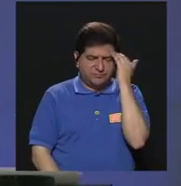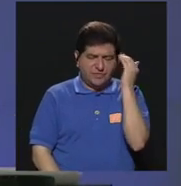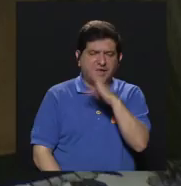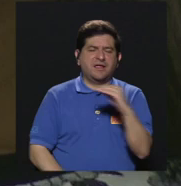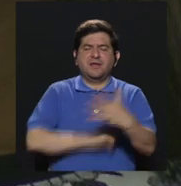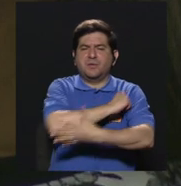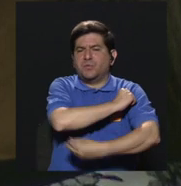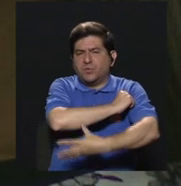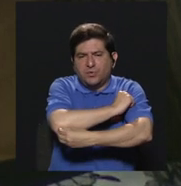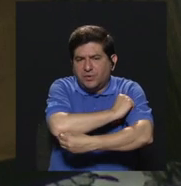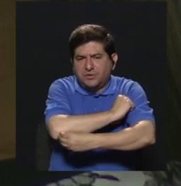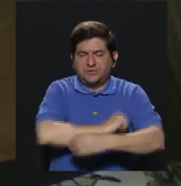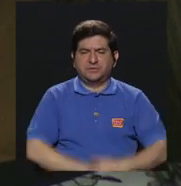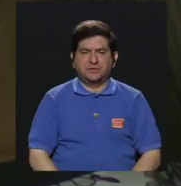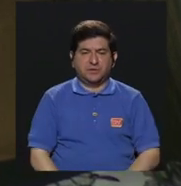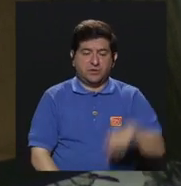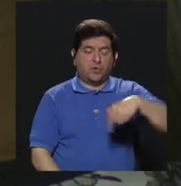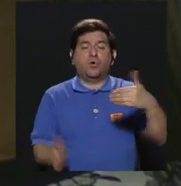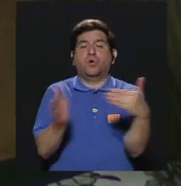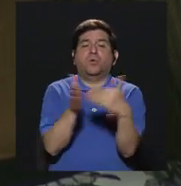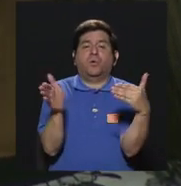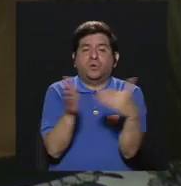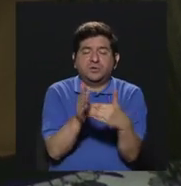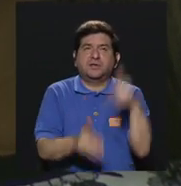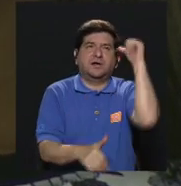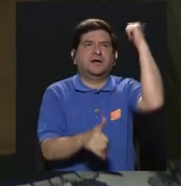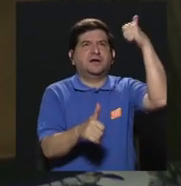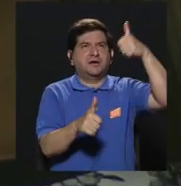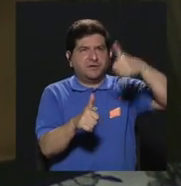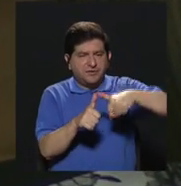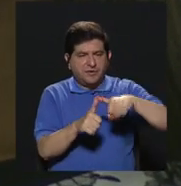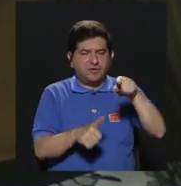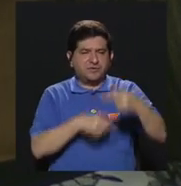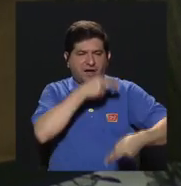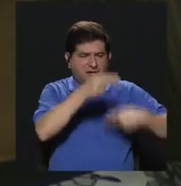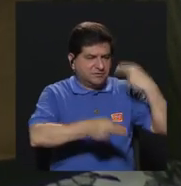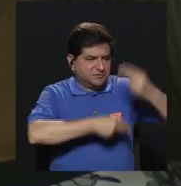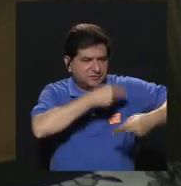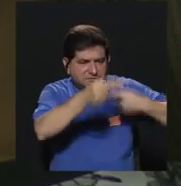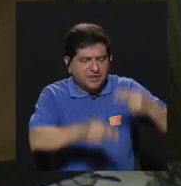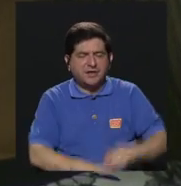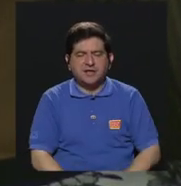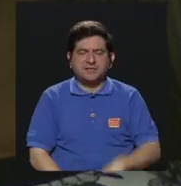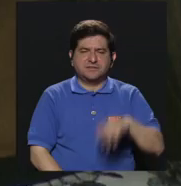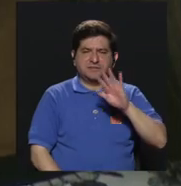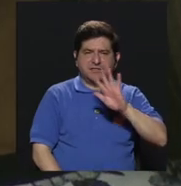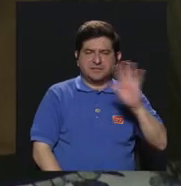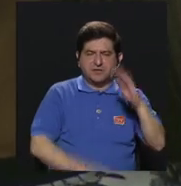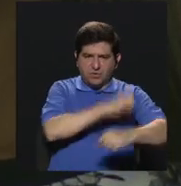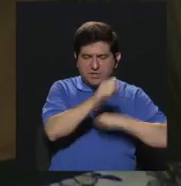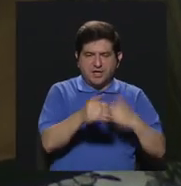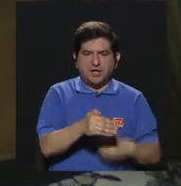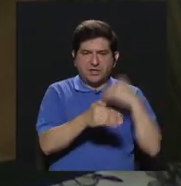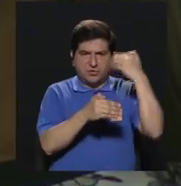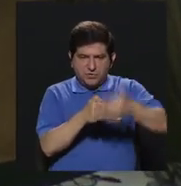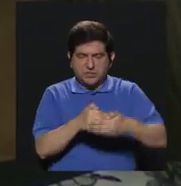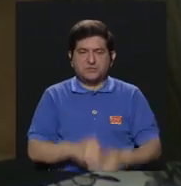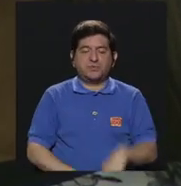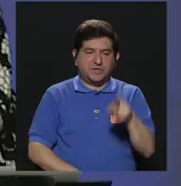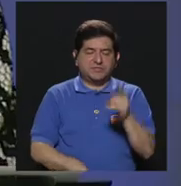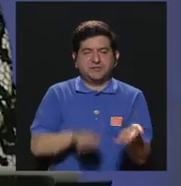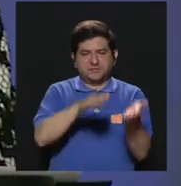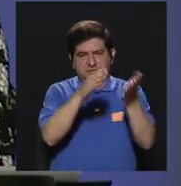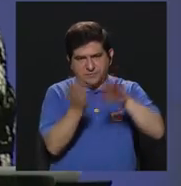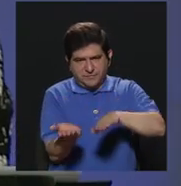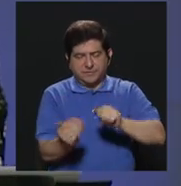miseria. Hoy una vez más queremos recordar este legado a 55 años después de su partida